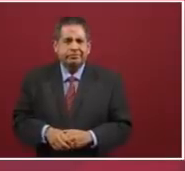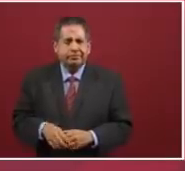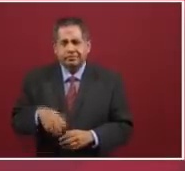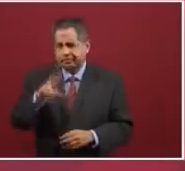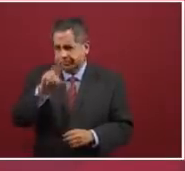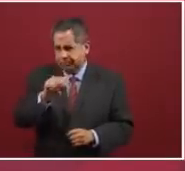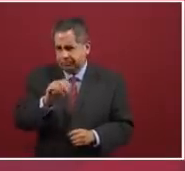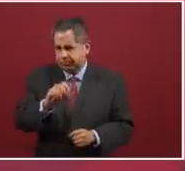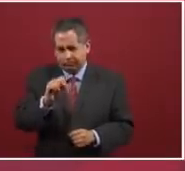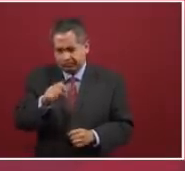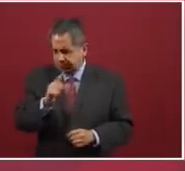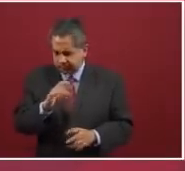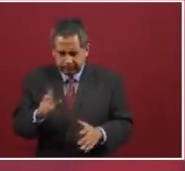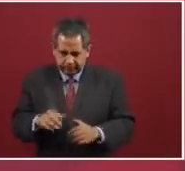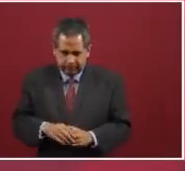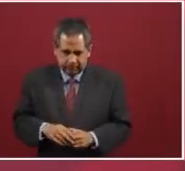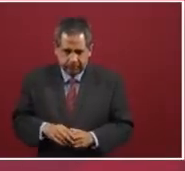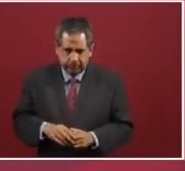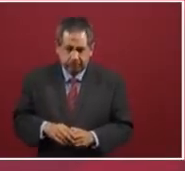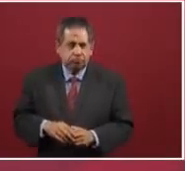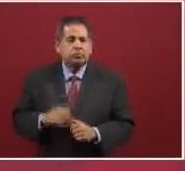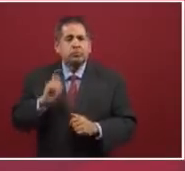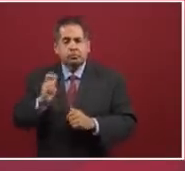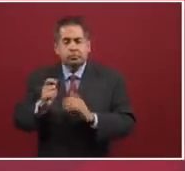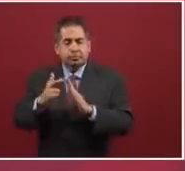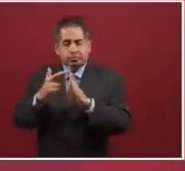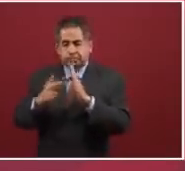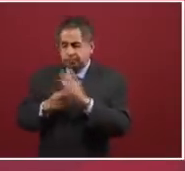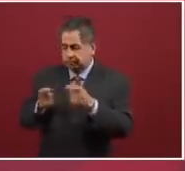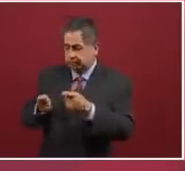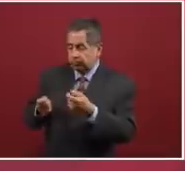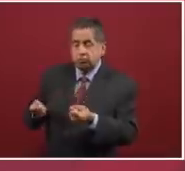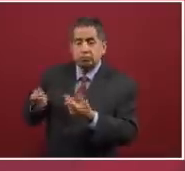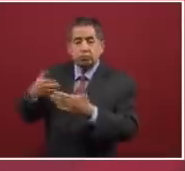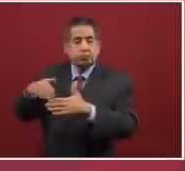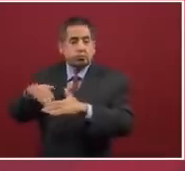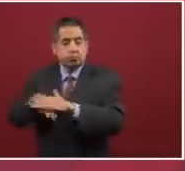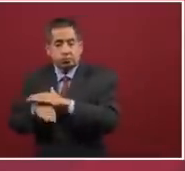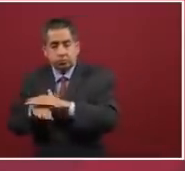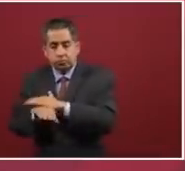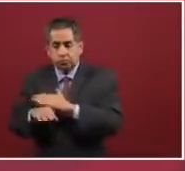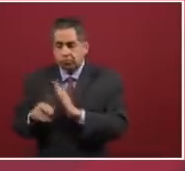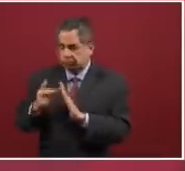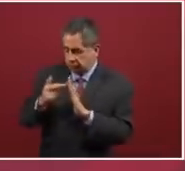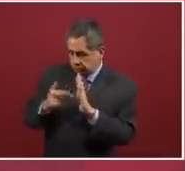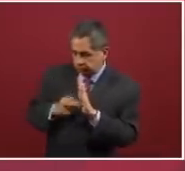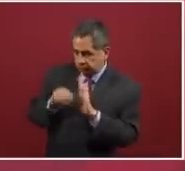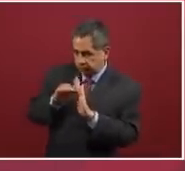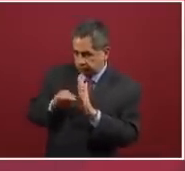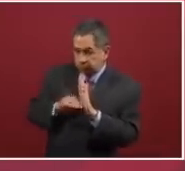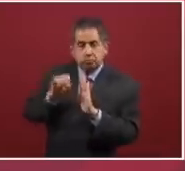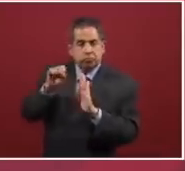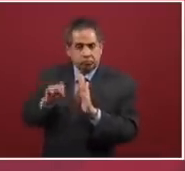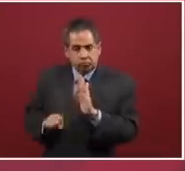Es más que nada regular la entrada en el sur.